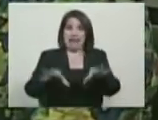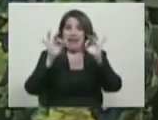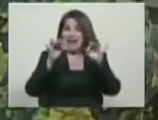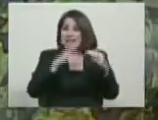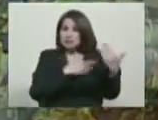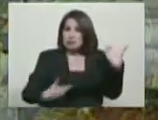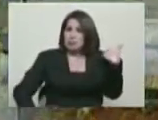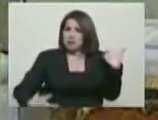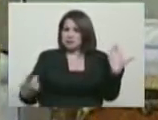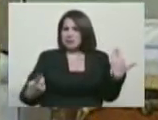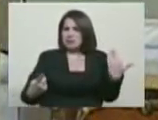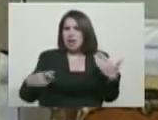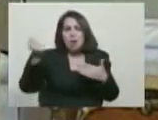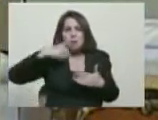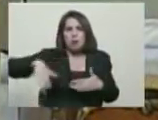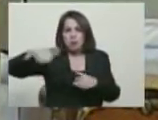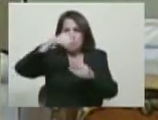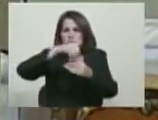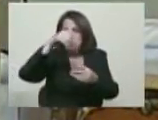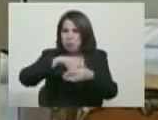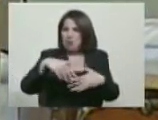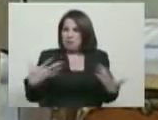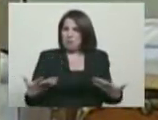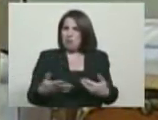pueblo con los votos de los subvotanos,